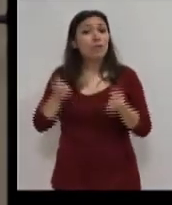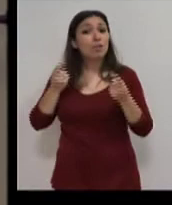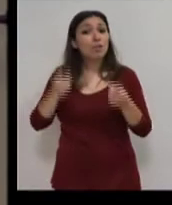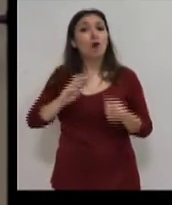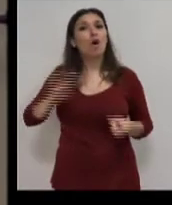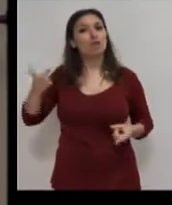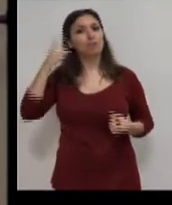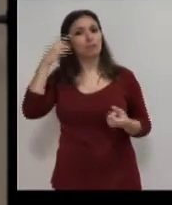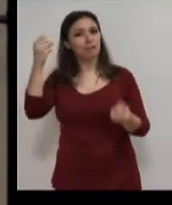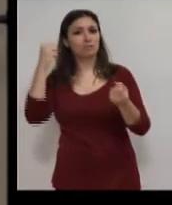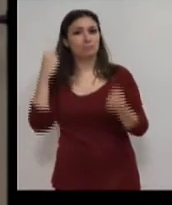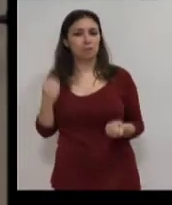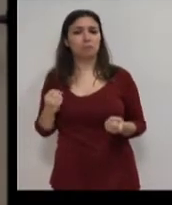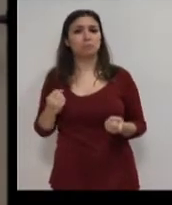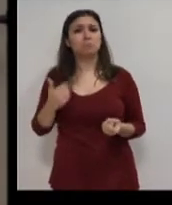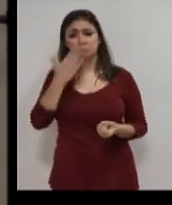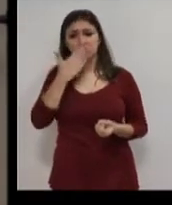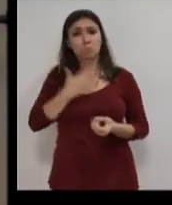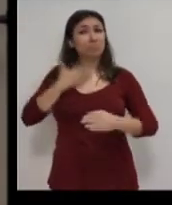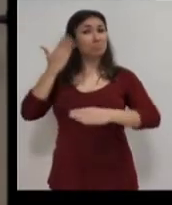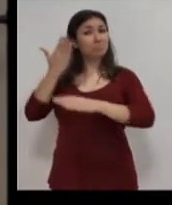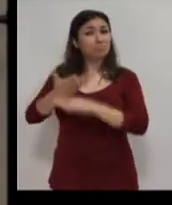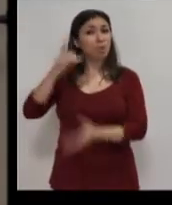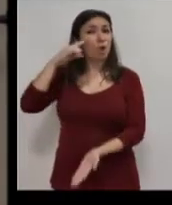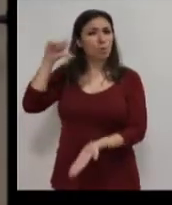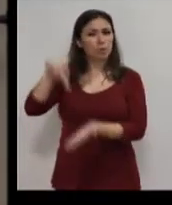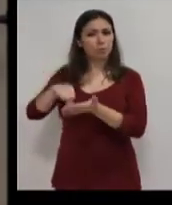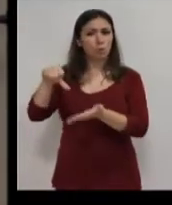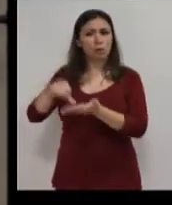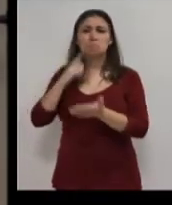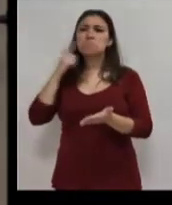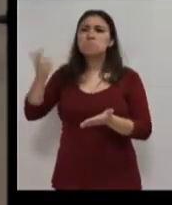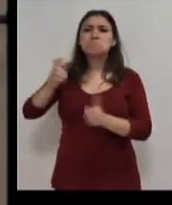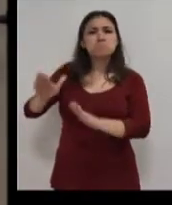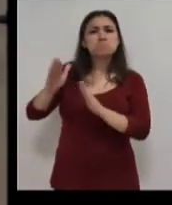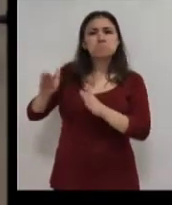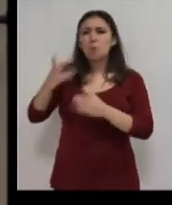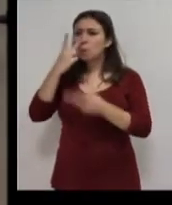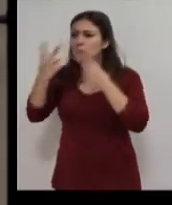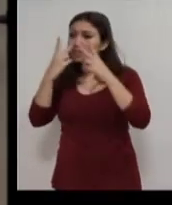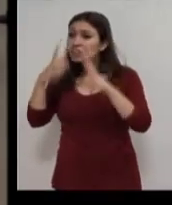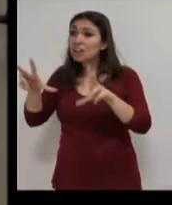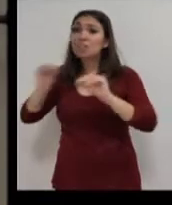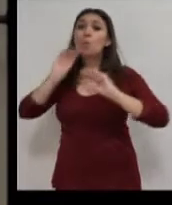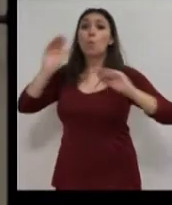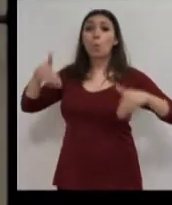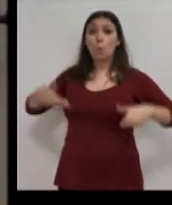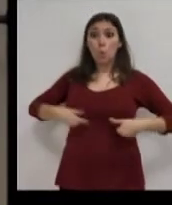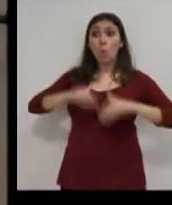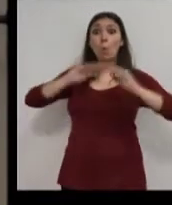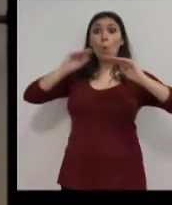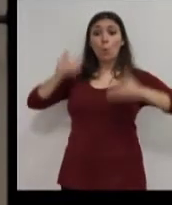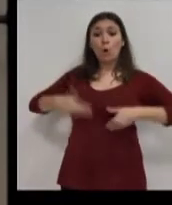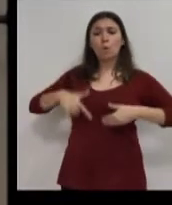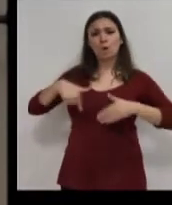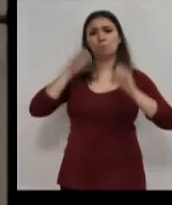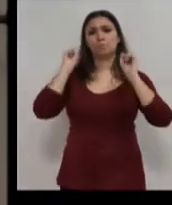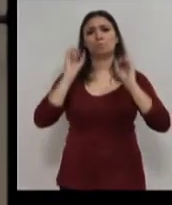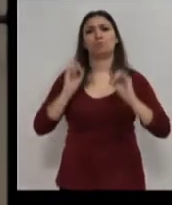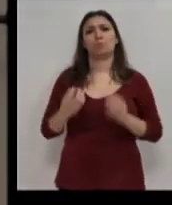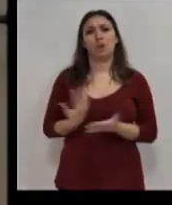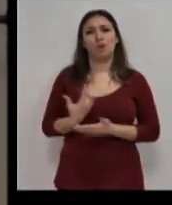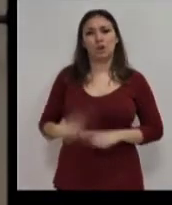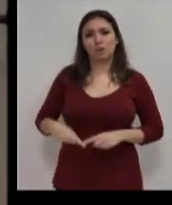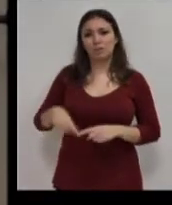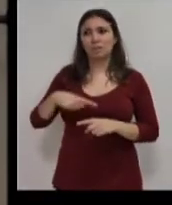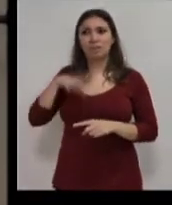pues esos contenidos facilitados por otros expertos que digan, he visitado una ciudad, me vuelvo a mi tierra